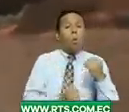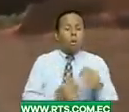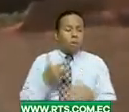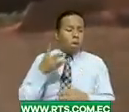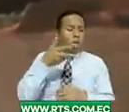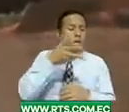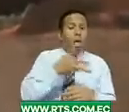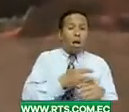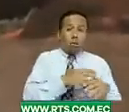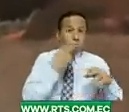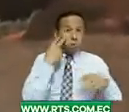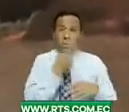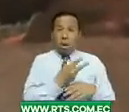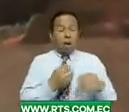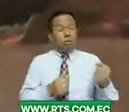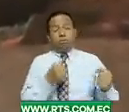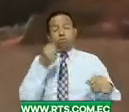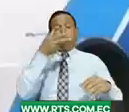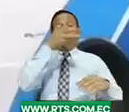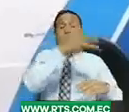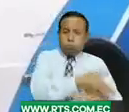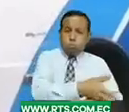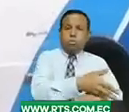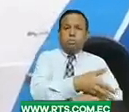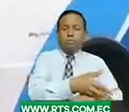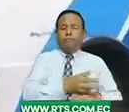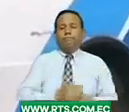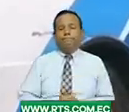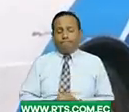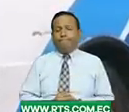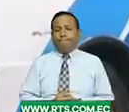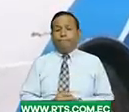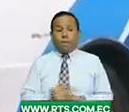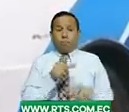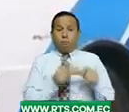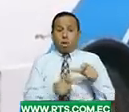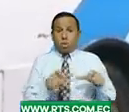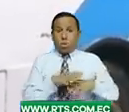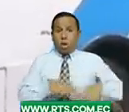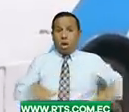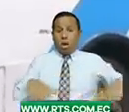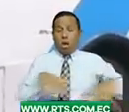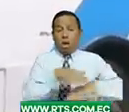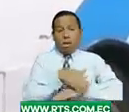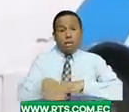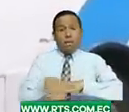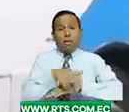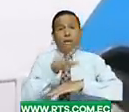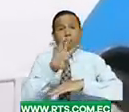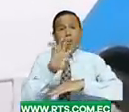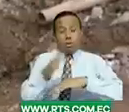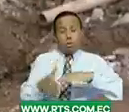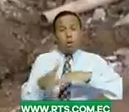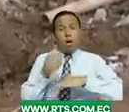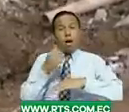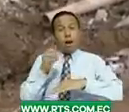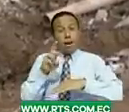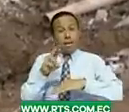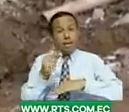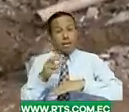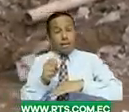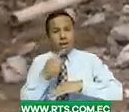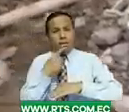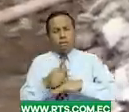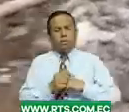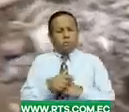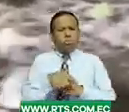de las calles 34 y Argentina manifestaron que la obra que se está llevando a cabo en ese lugar es de gran